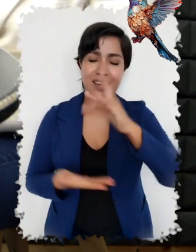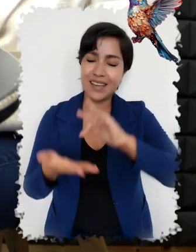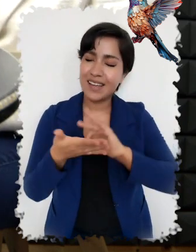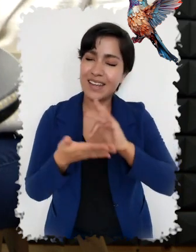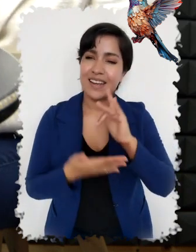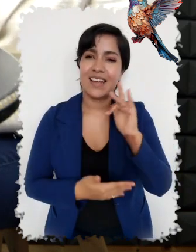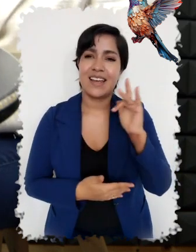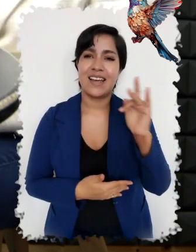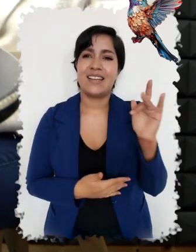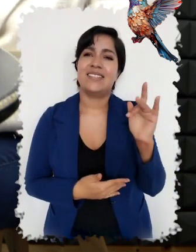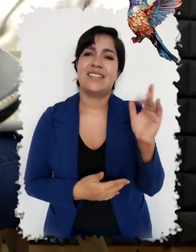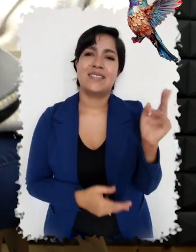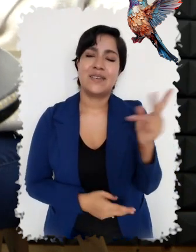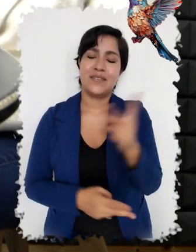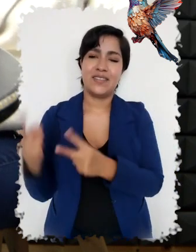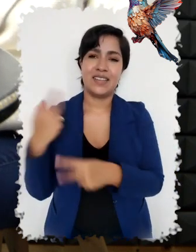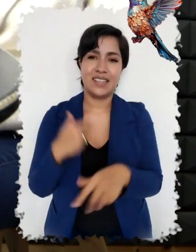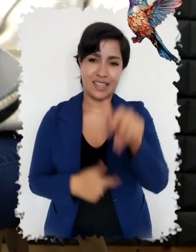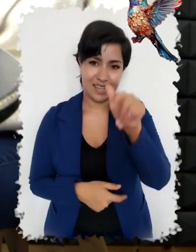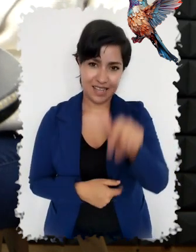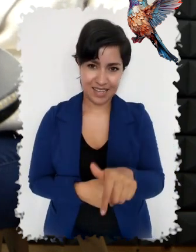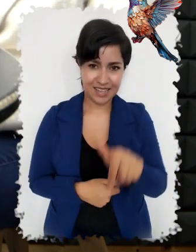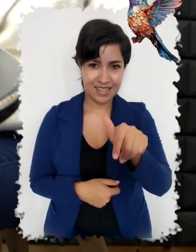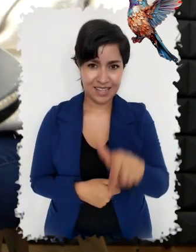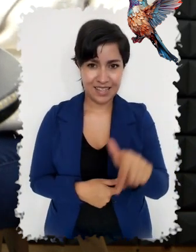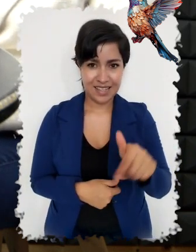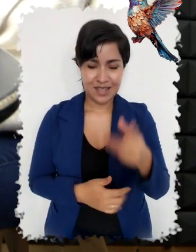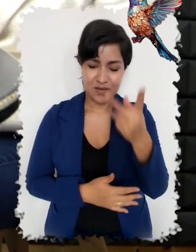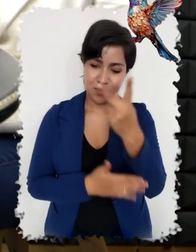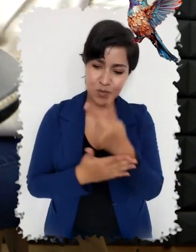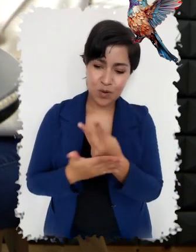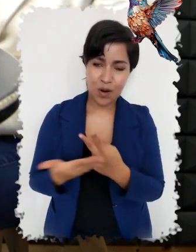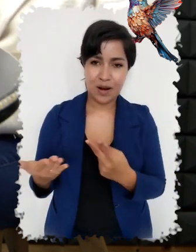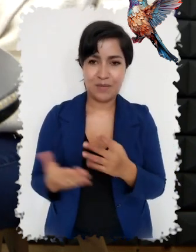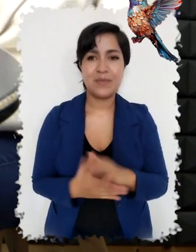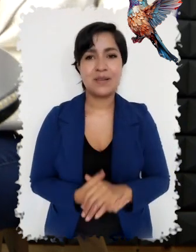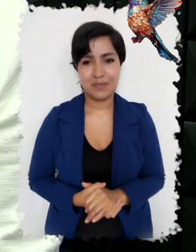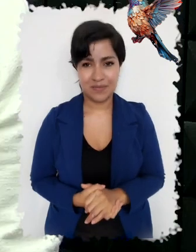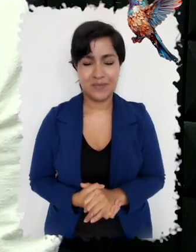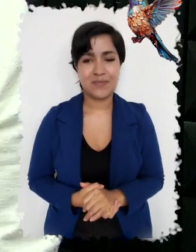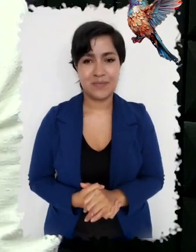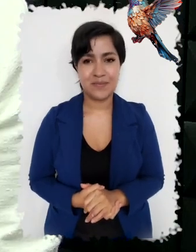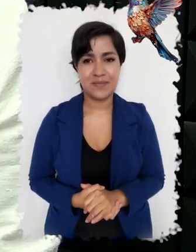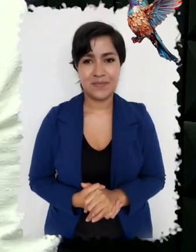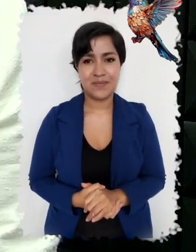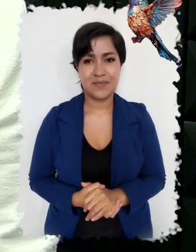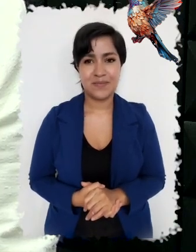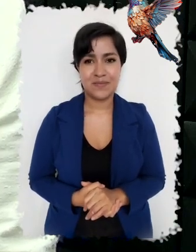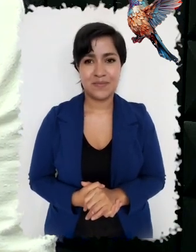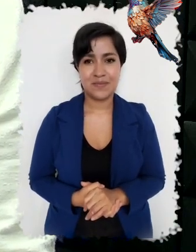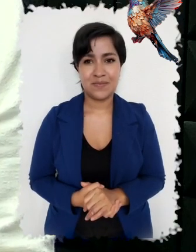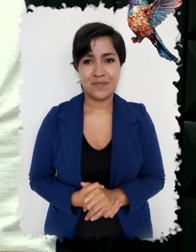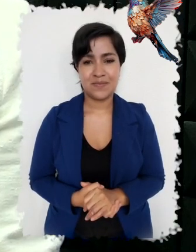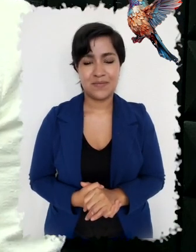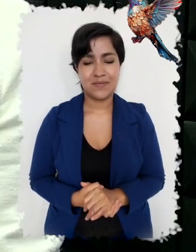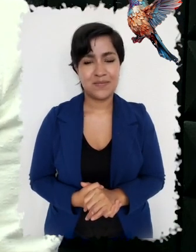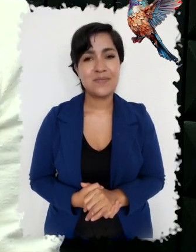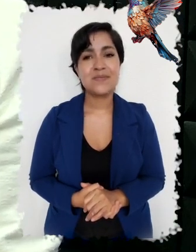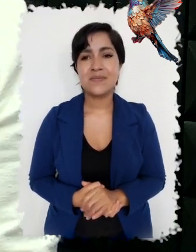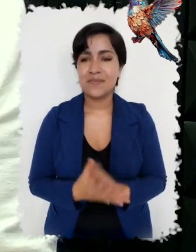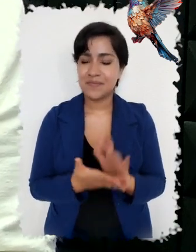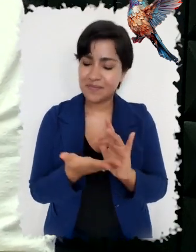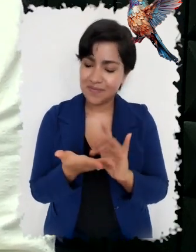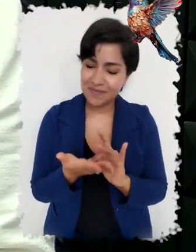agradezco mucho que estés aquí al programa y yo